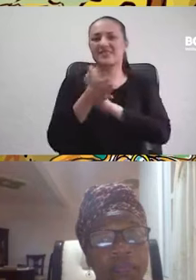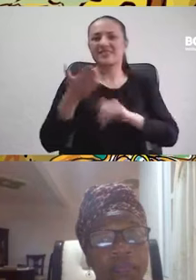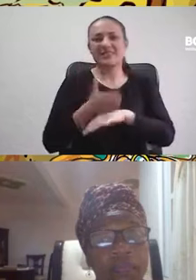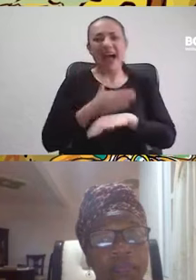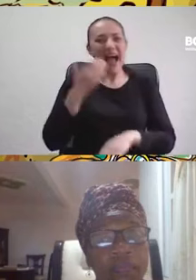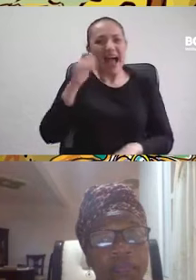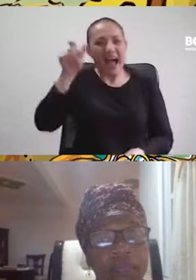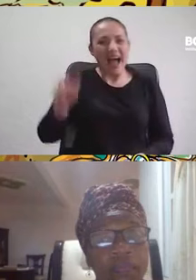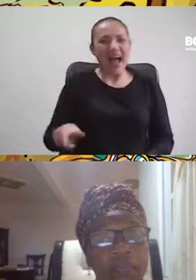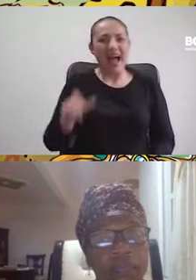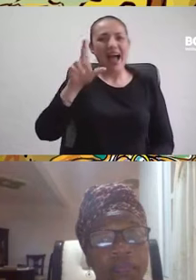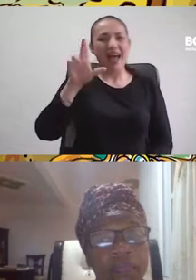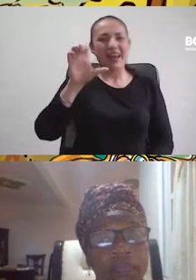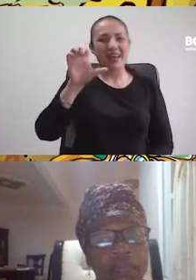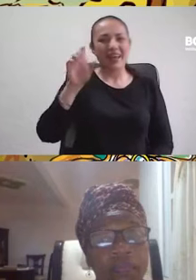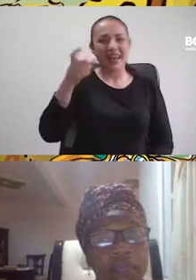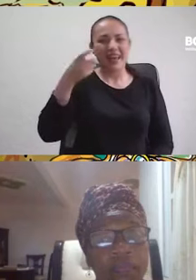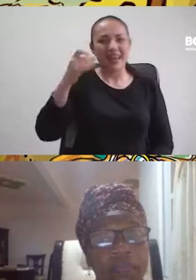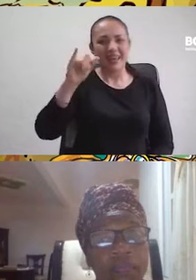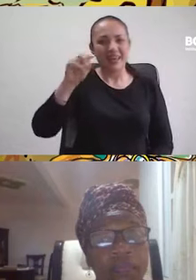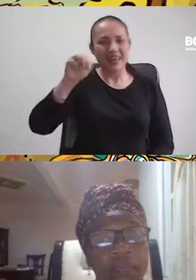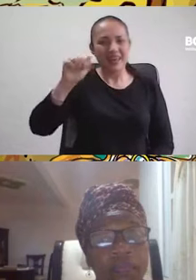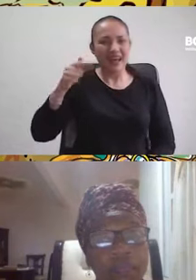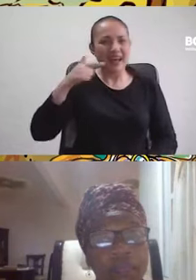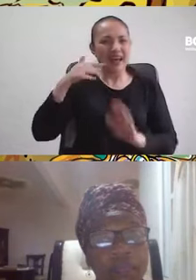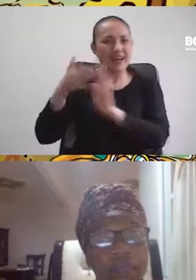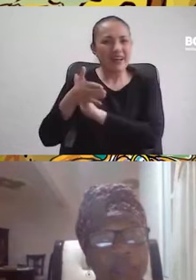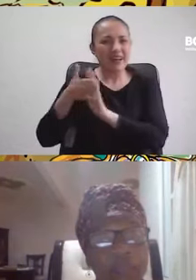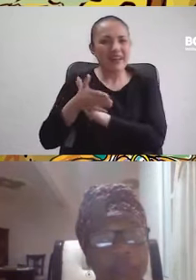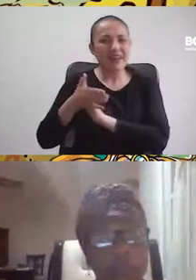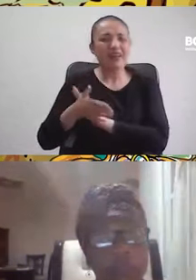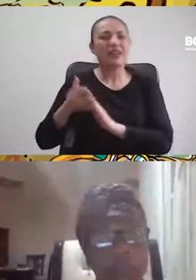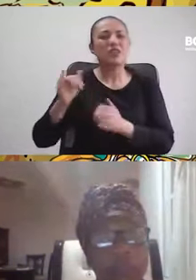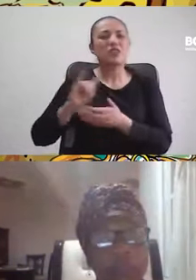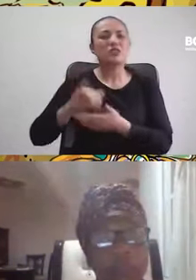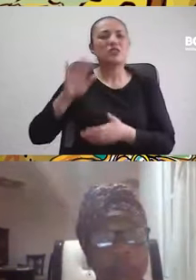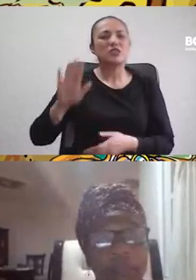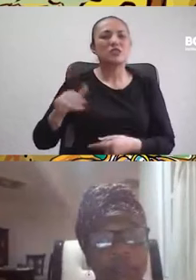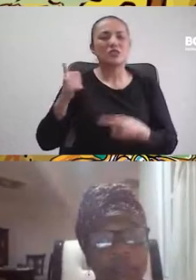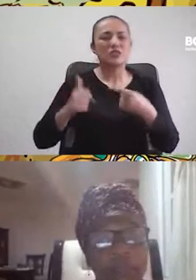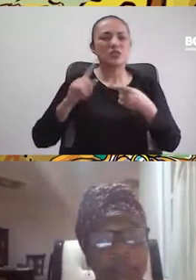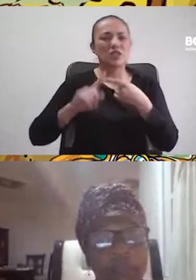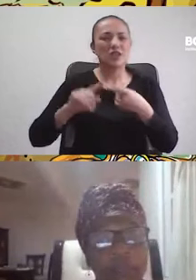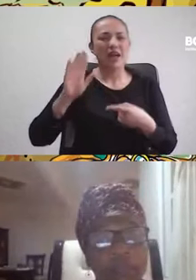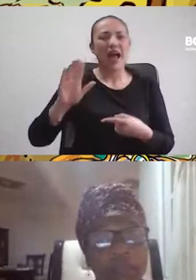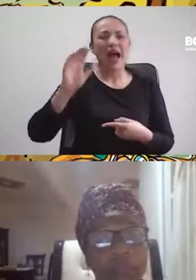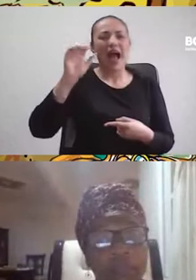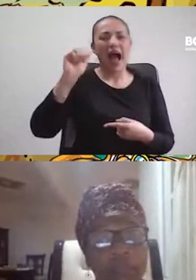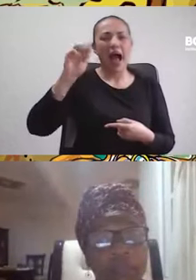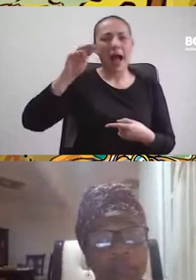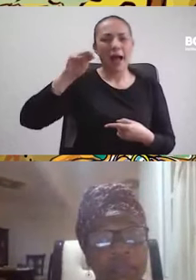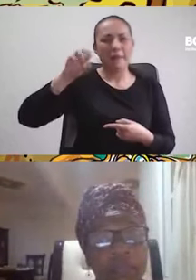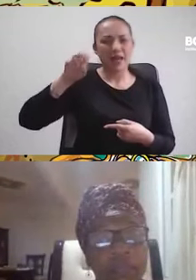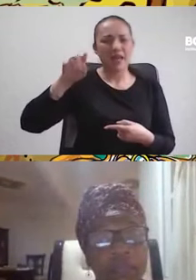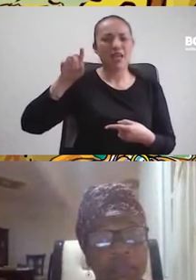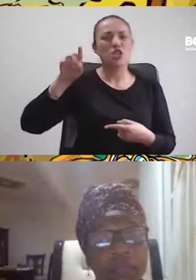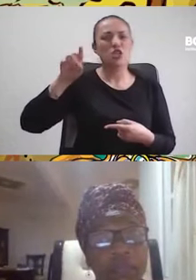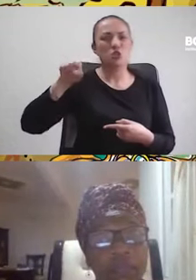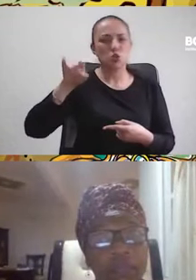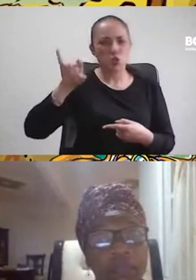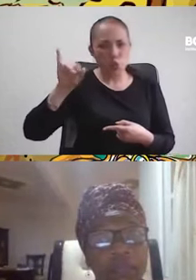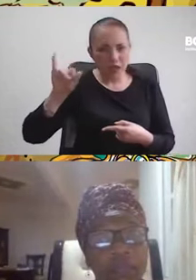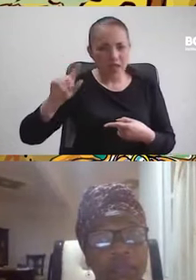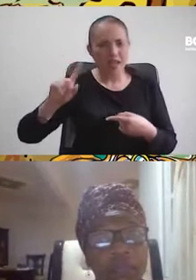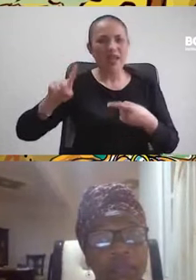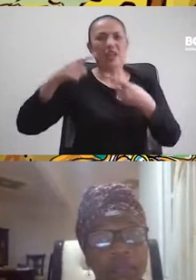través de Anne Swing, de Luis Tower, del Sexteto Tabalá y otros grupos que